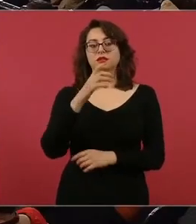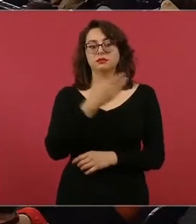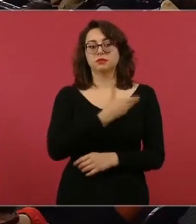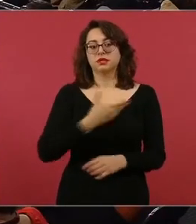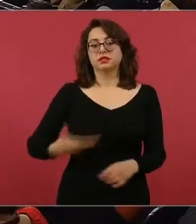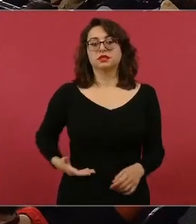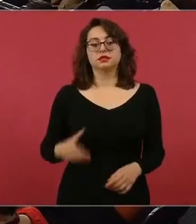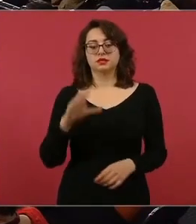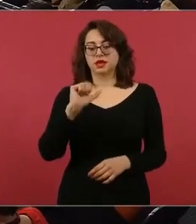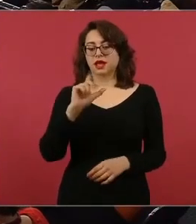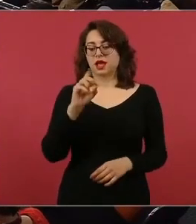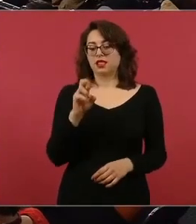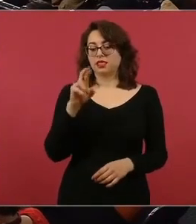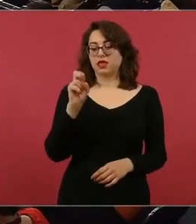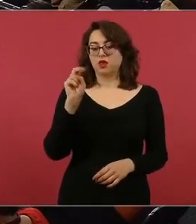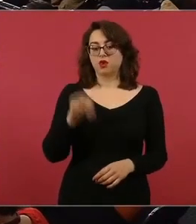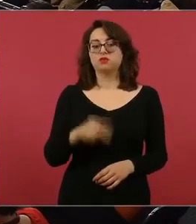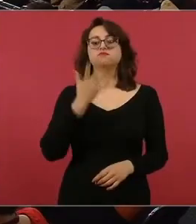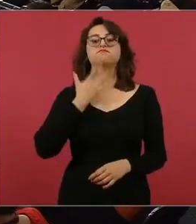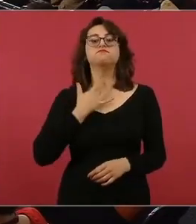22%.